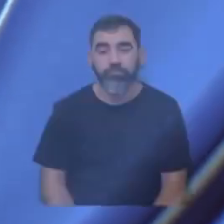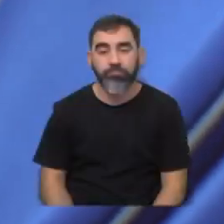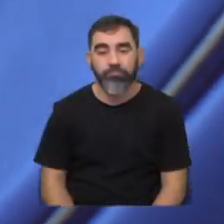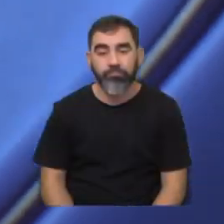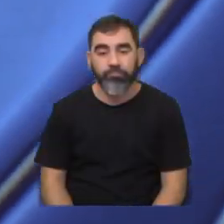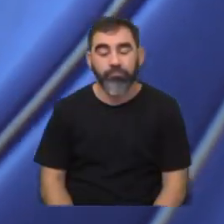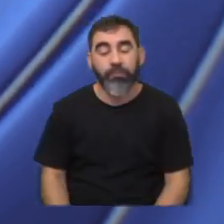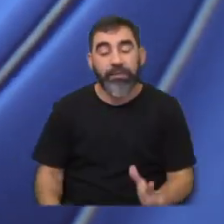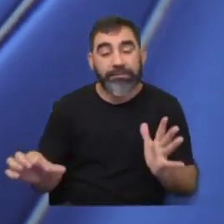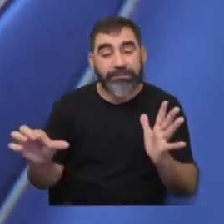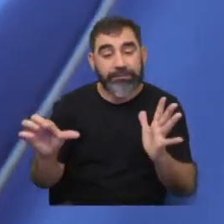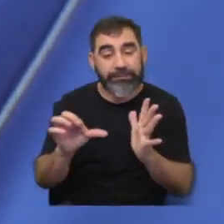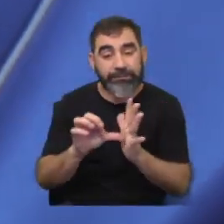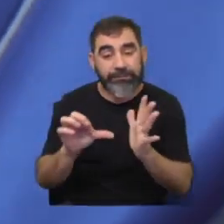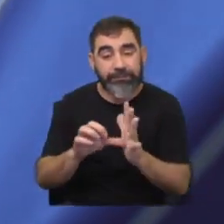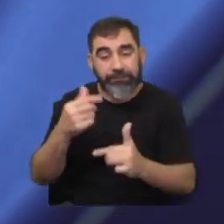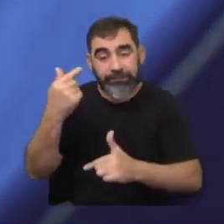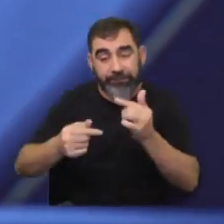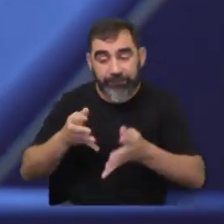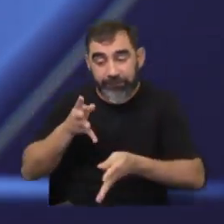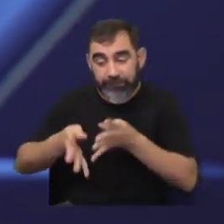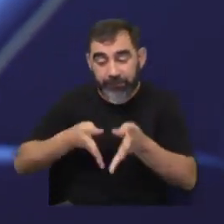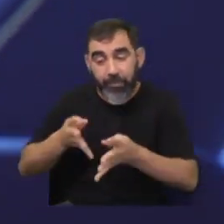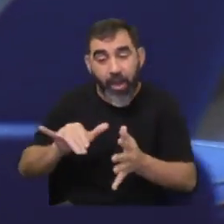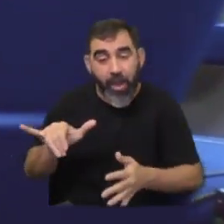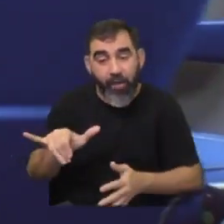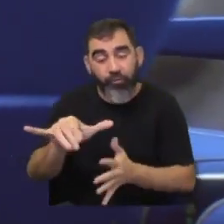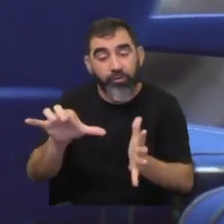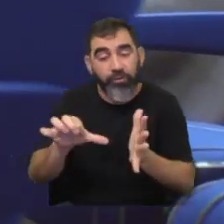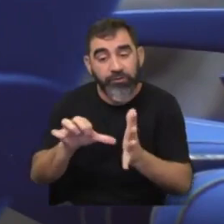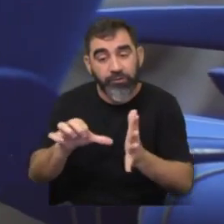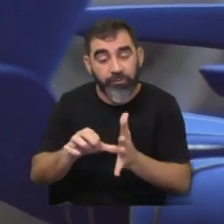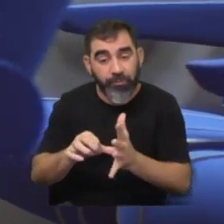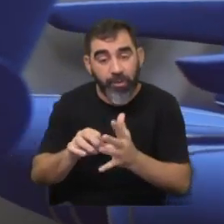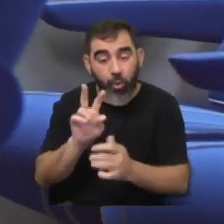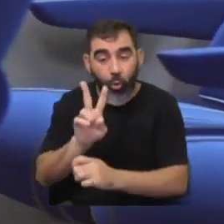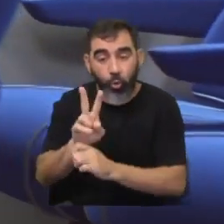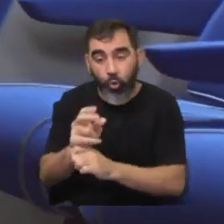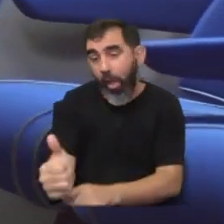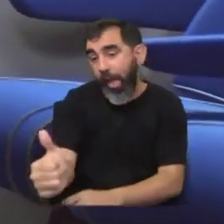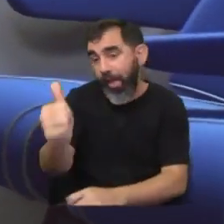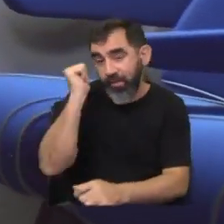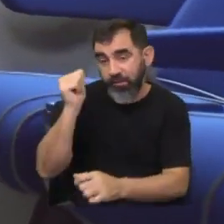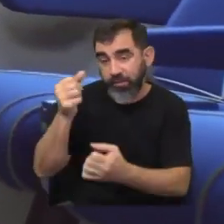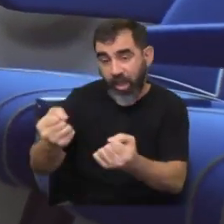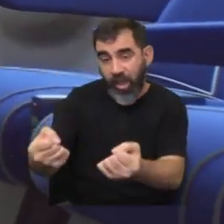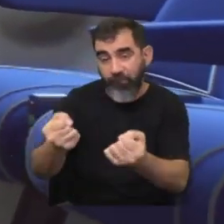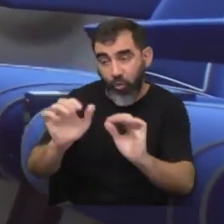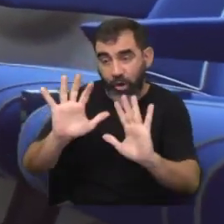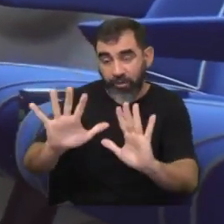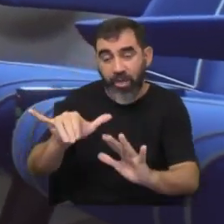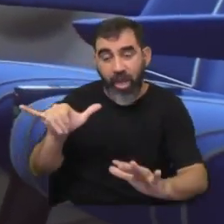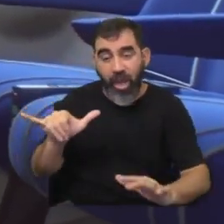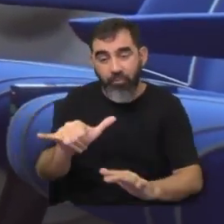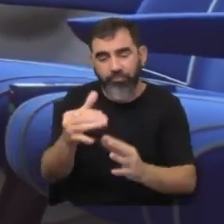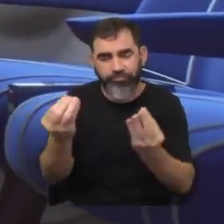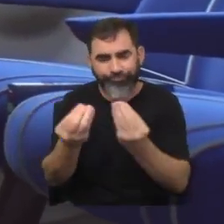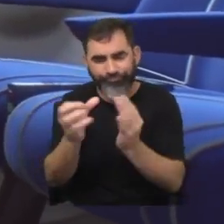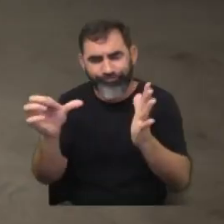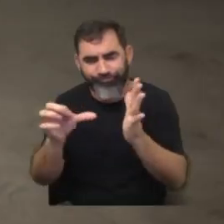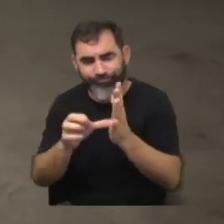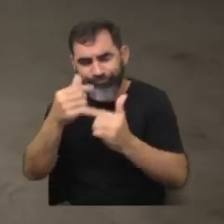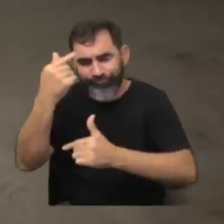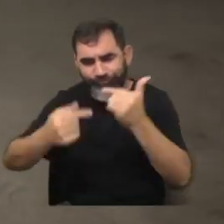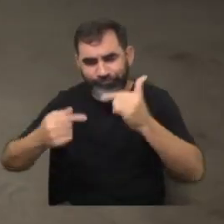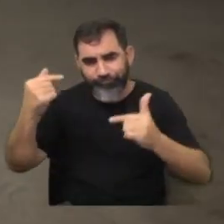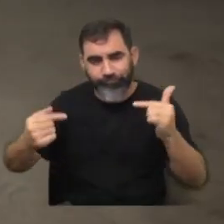Todos los sistemas que están en funcionamiento del avión tienen un sistema de backup atrás. Básicamente la aviación es eso, el avión es una cantidad de sistemas